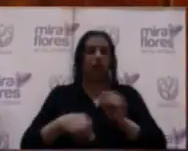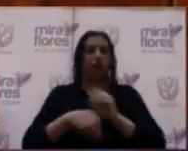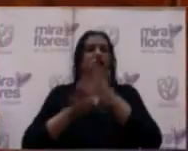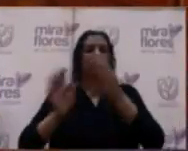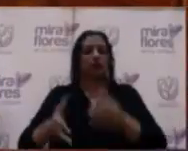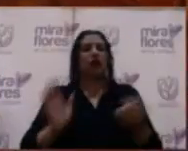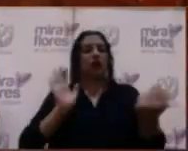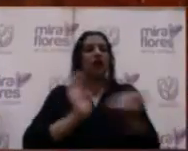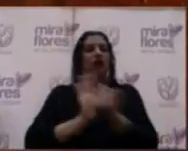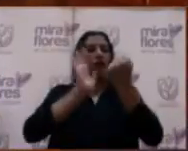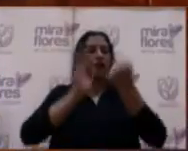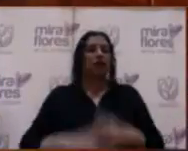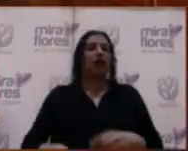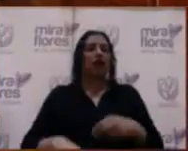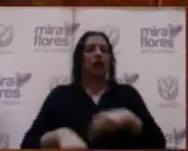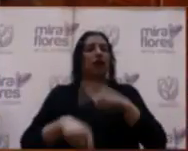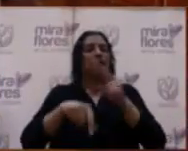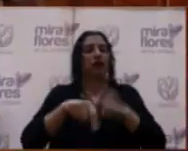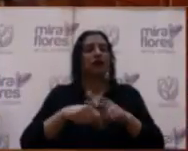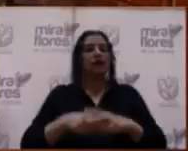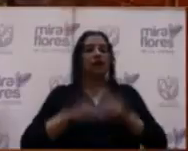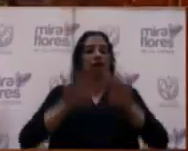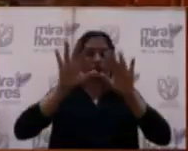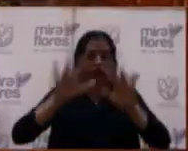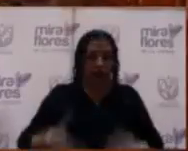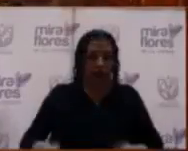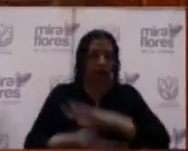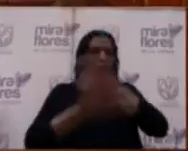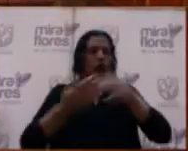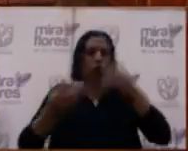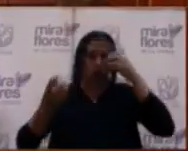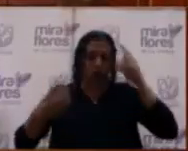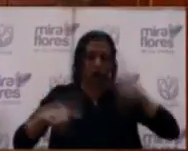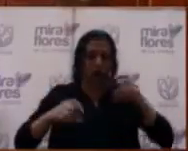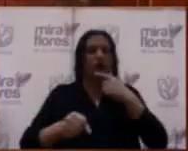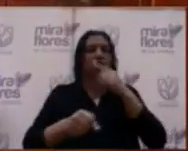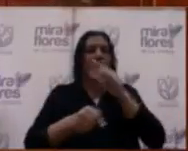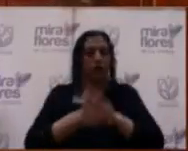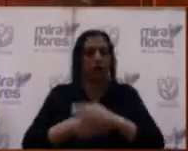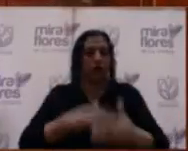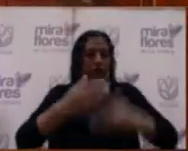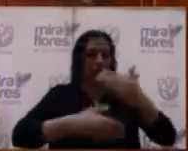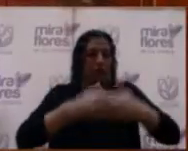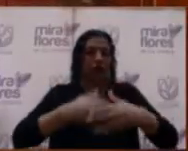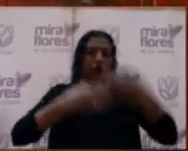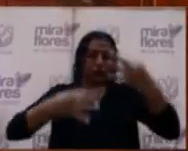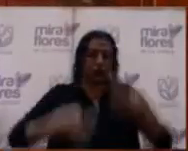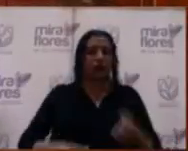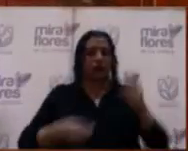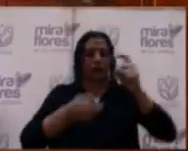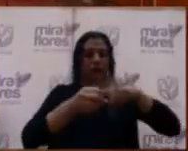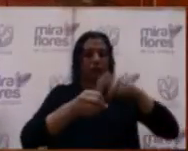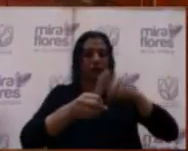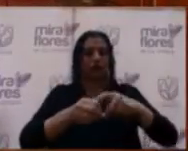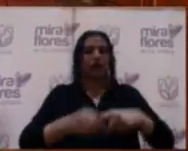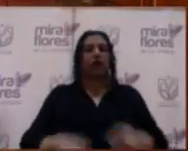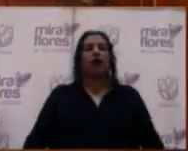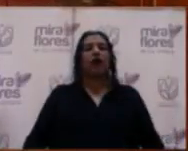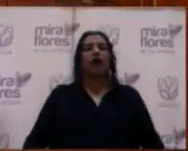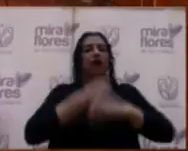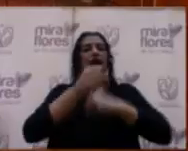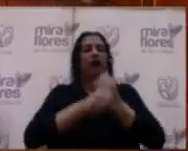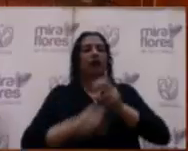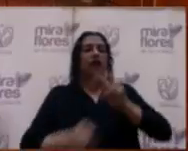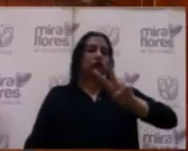que aprueba la formalización del acta que contiene los acuerdos y compromisos del proceso de presupuesto participativo del año